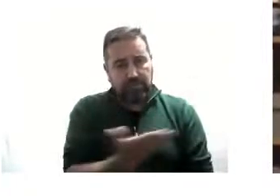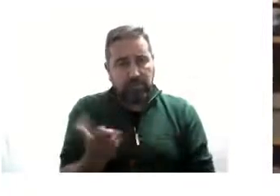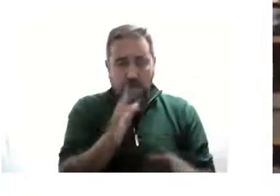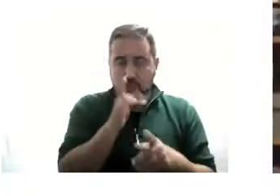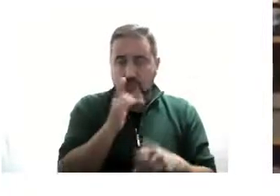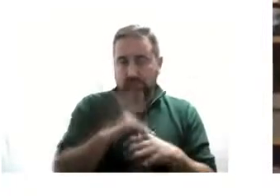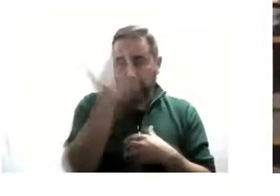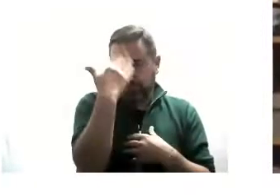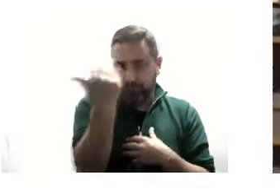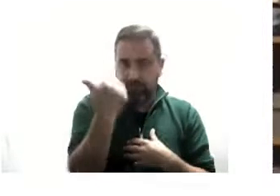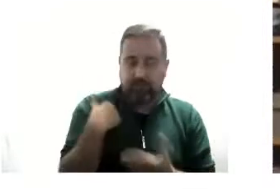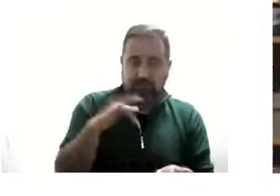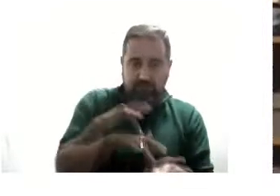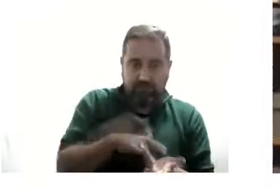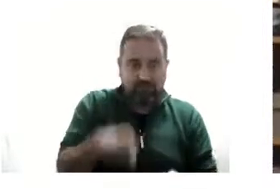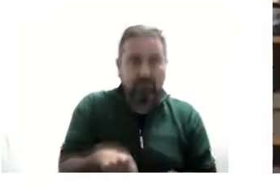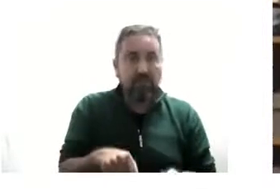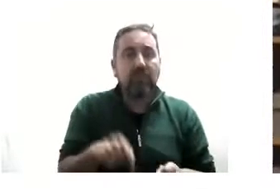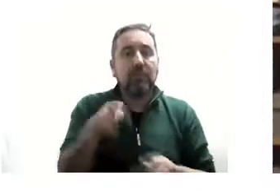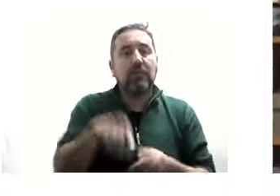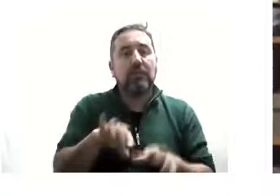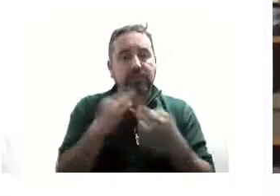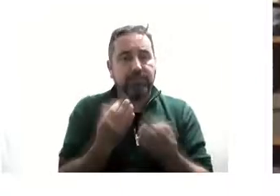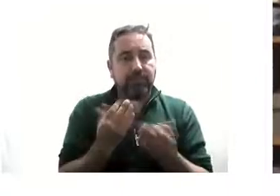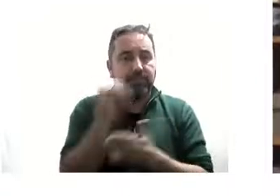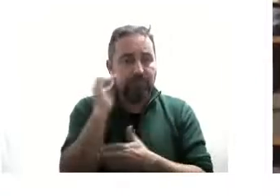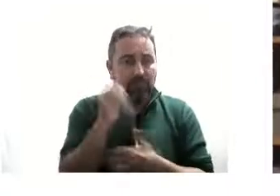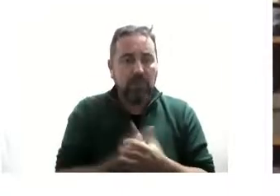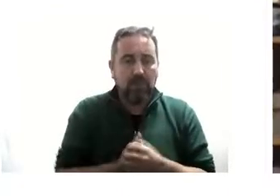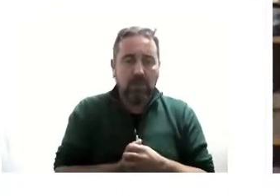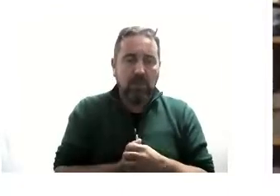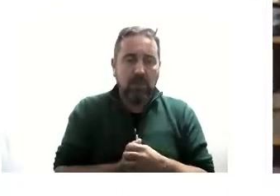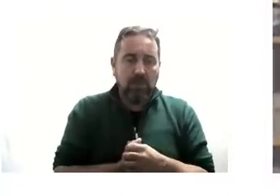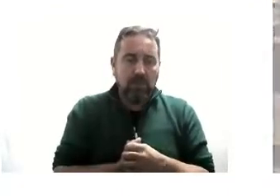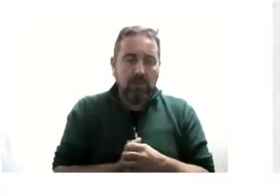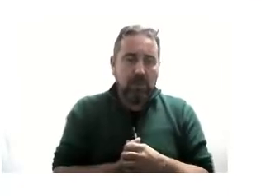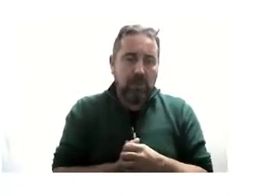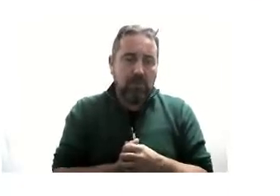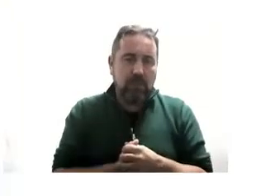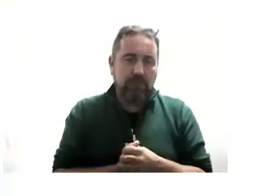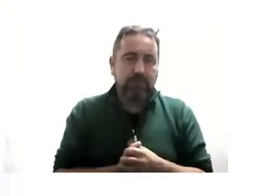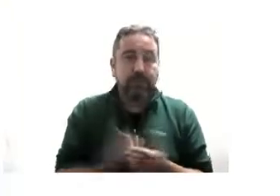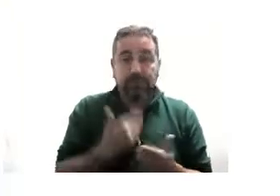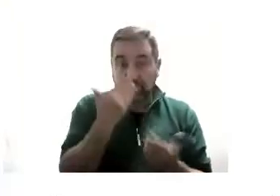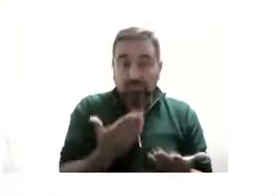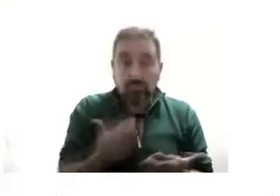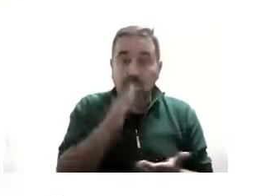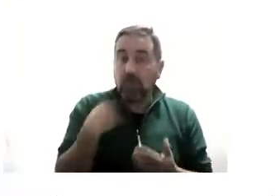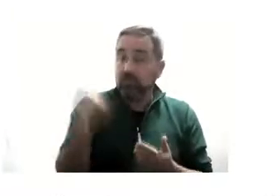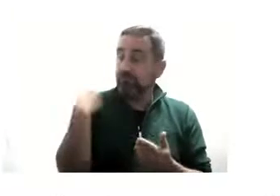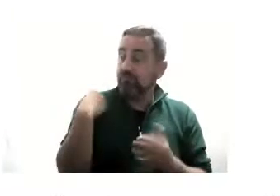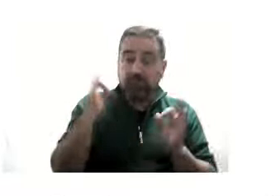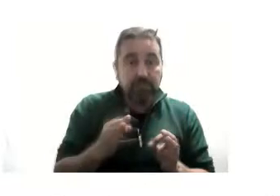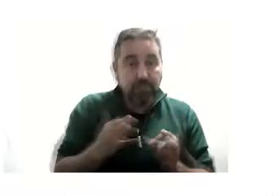conmigo para esta sesión. Lo cierto es que cuando se habló de esta iniciativa, de esta colaboración entre el